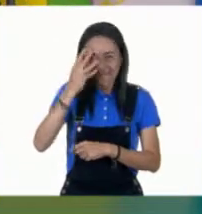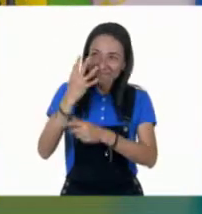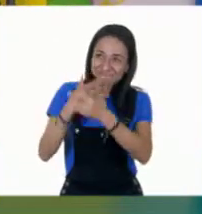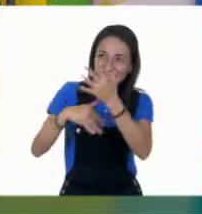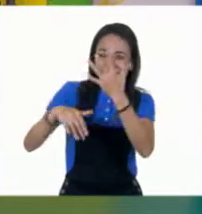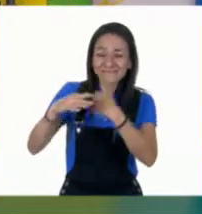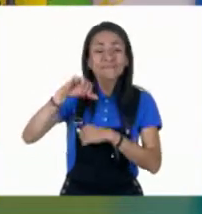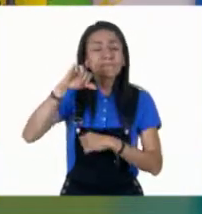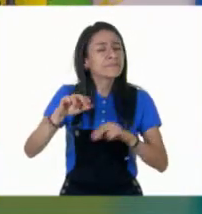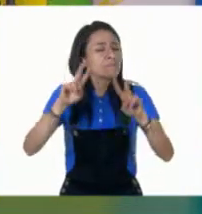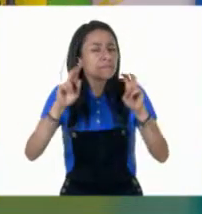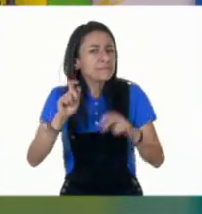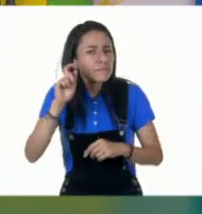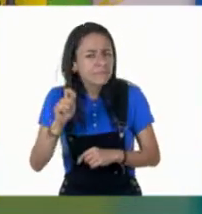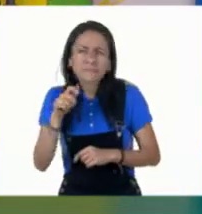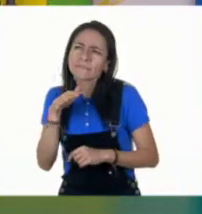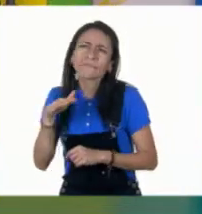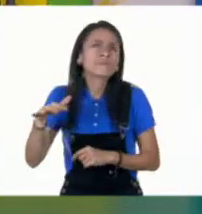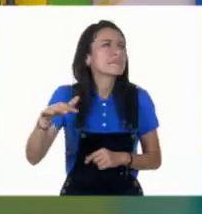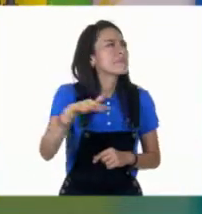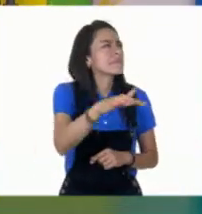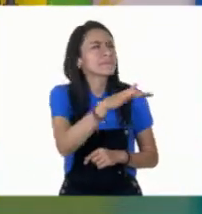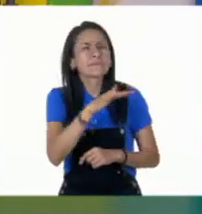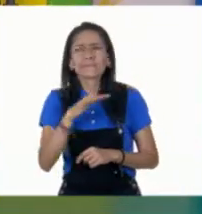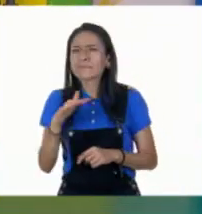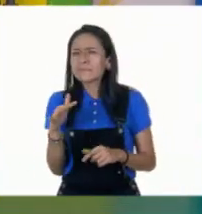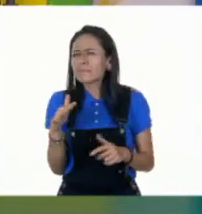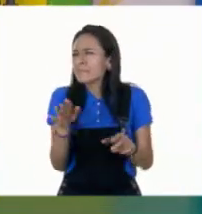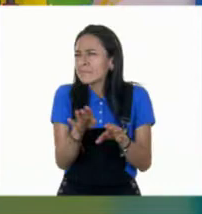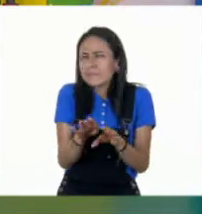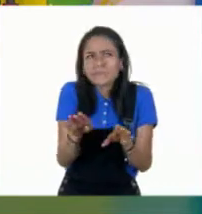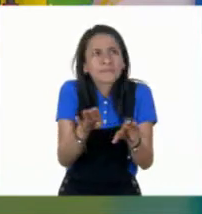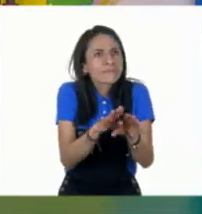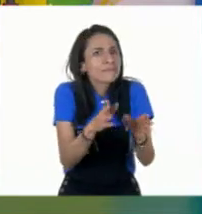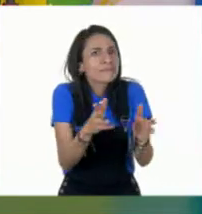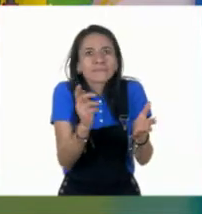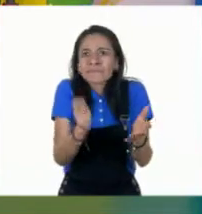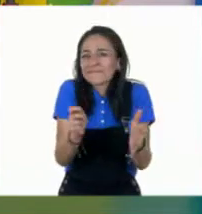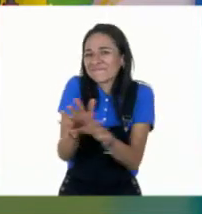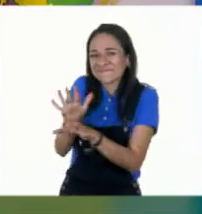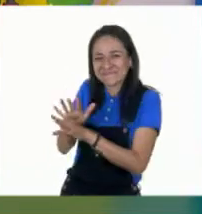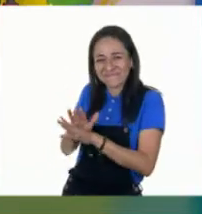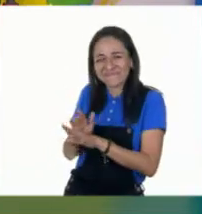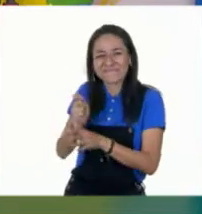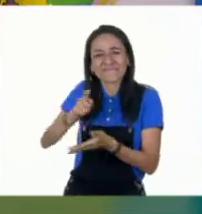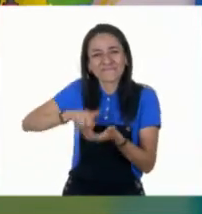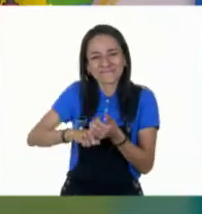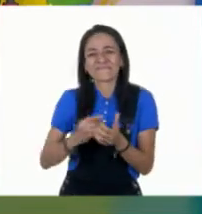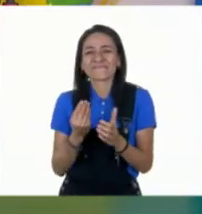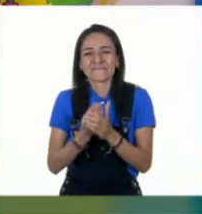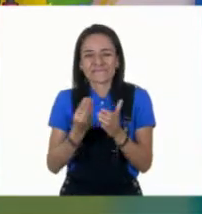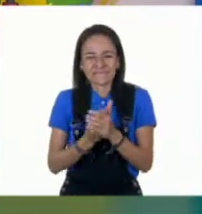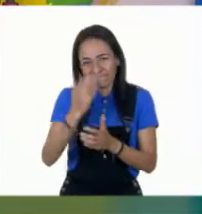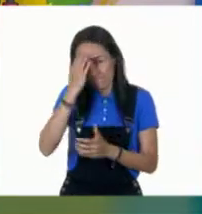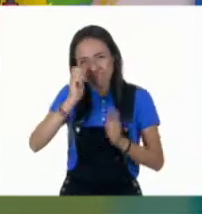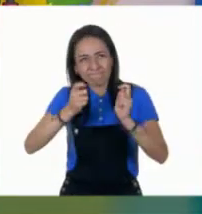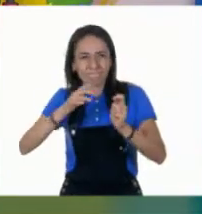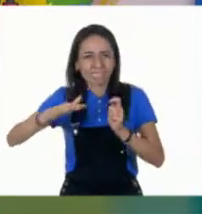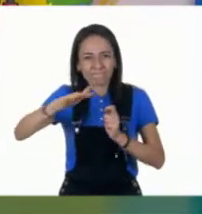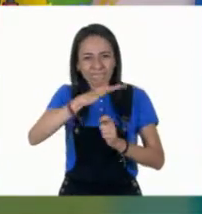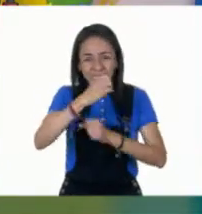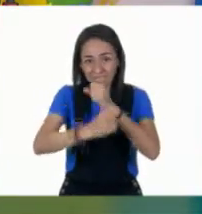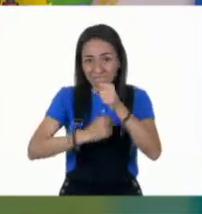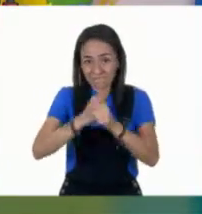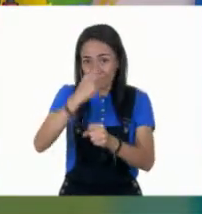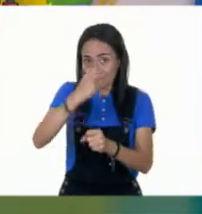¿cómo cambia nuestro medio? En su asignatura de conocimiento del medio de segundo grado. Espero que lo